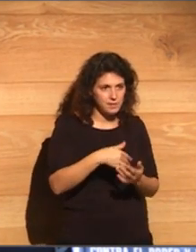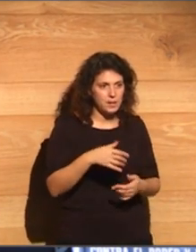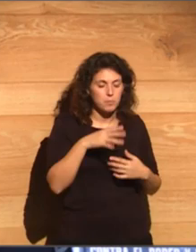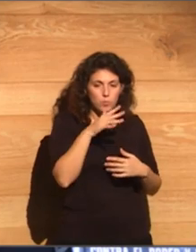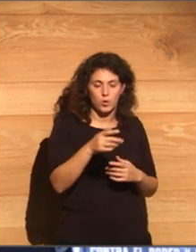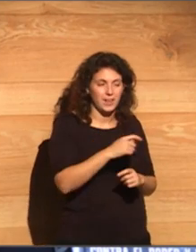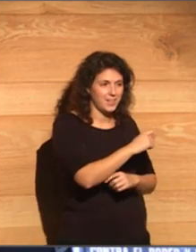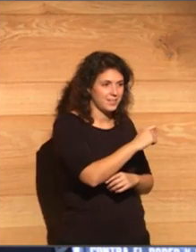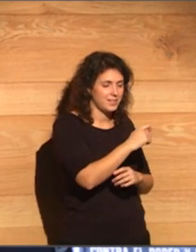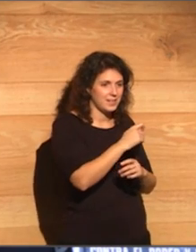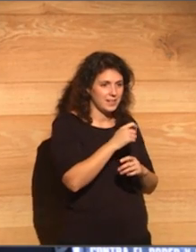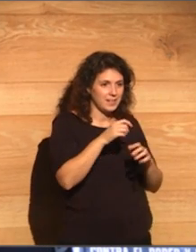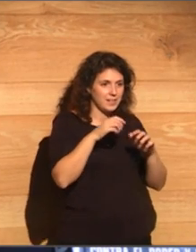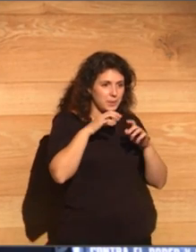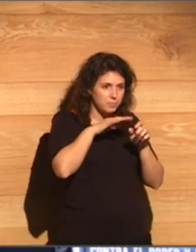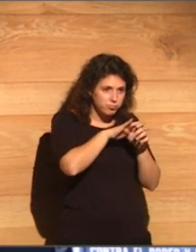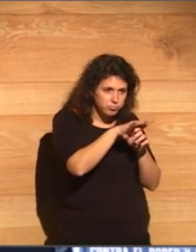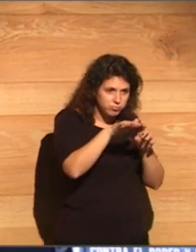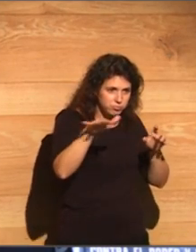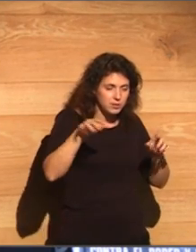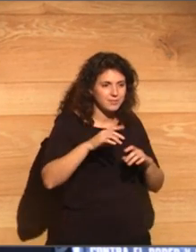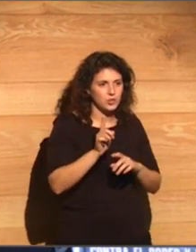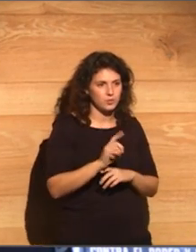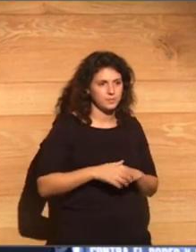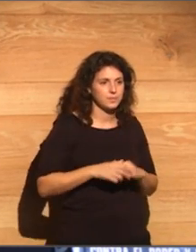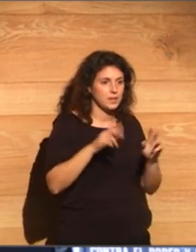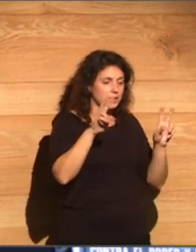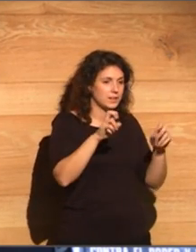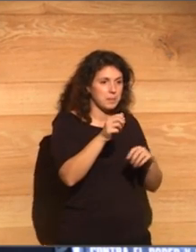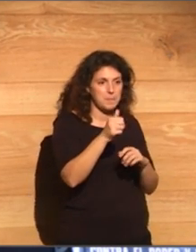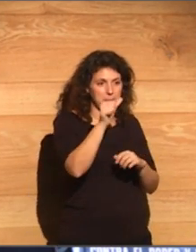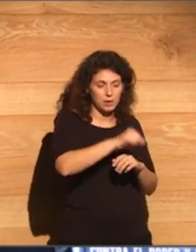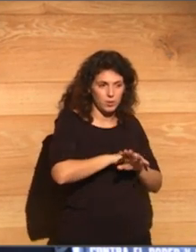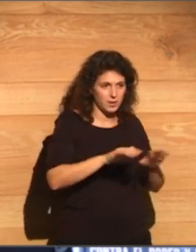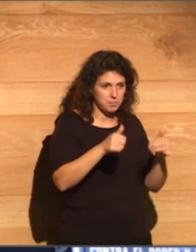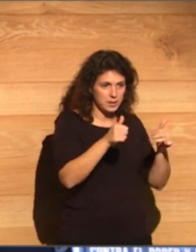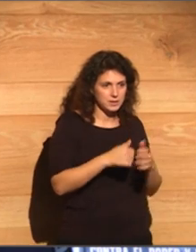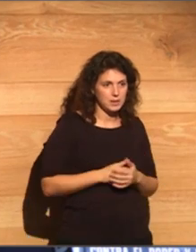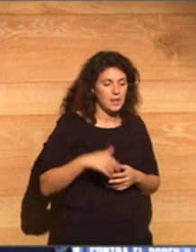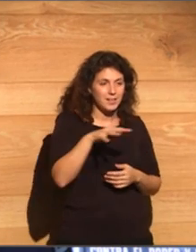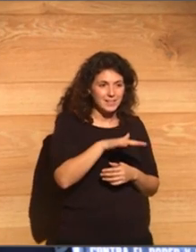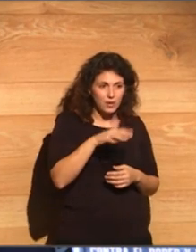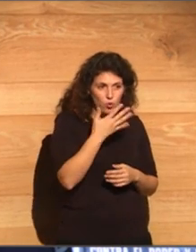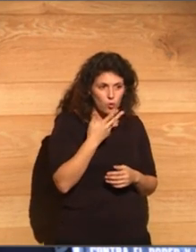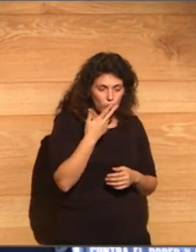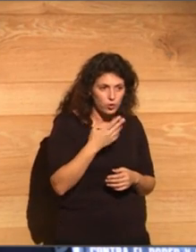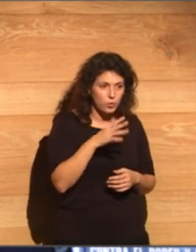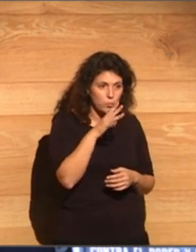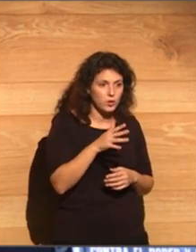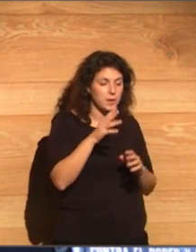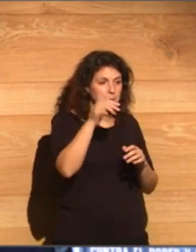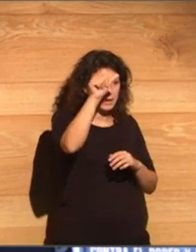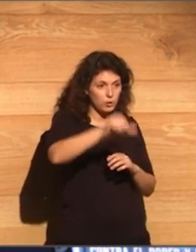llegue a ningún sitio, parece que vemos aquello de lo que habla la película, pero nada más. Se refugia en terreno conocido, en cierto sentido, porque hace una película muy